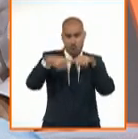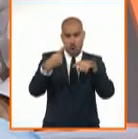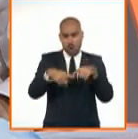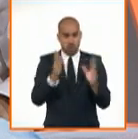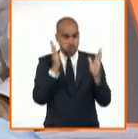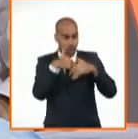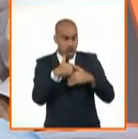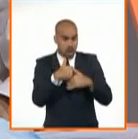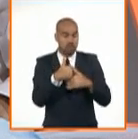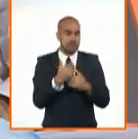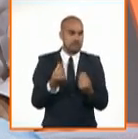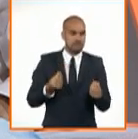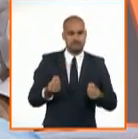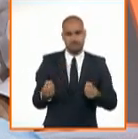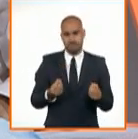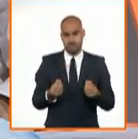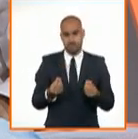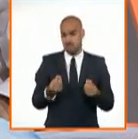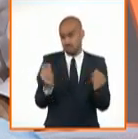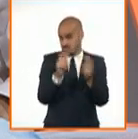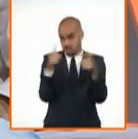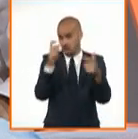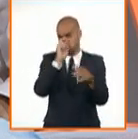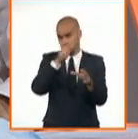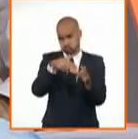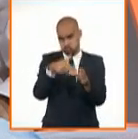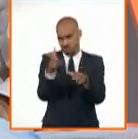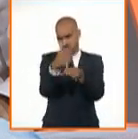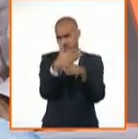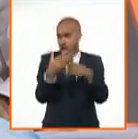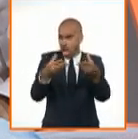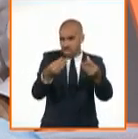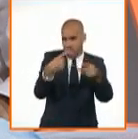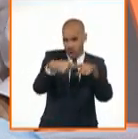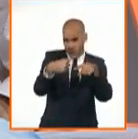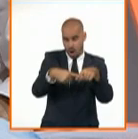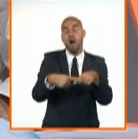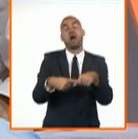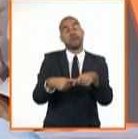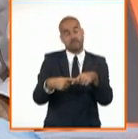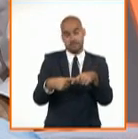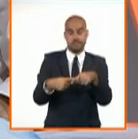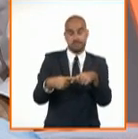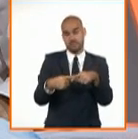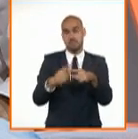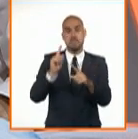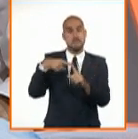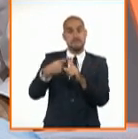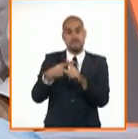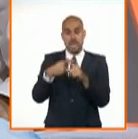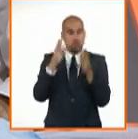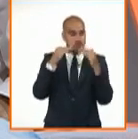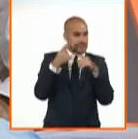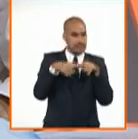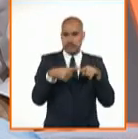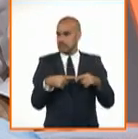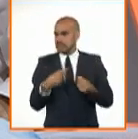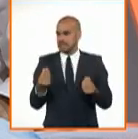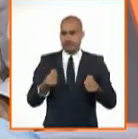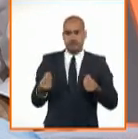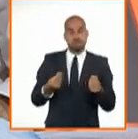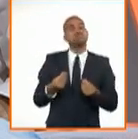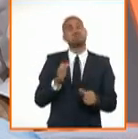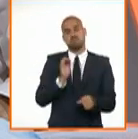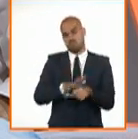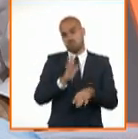fundamentalmente los crudos que son de diferentes tipos y las carencias de los de los insumos que tienen han provocado estas averías